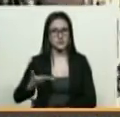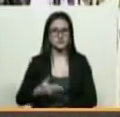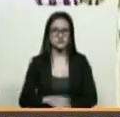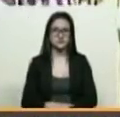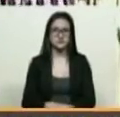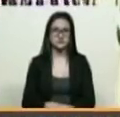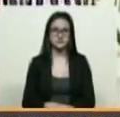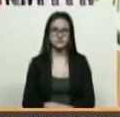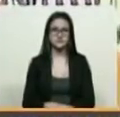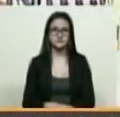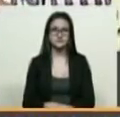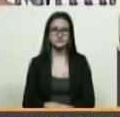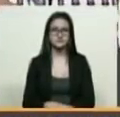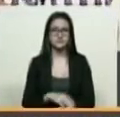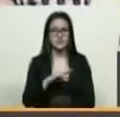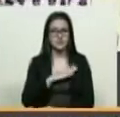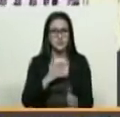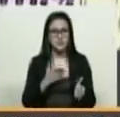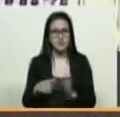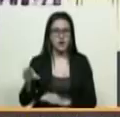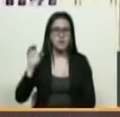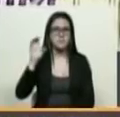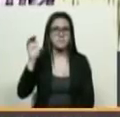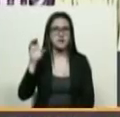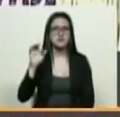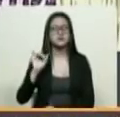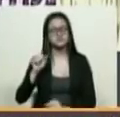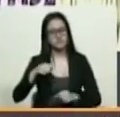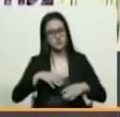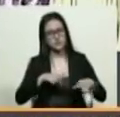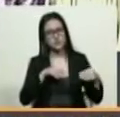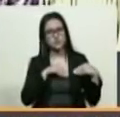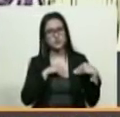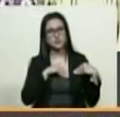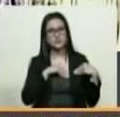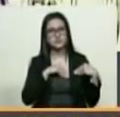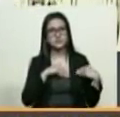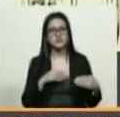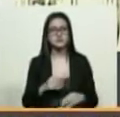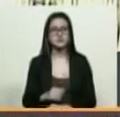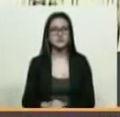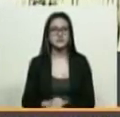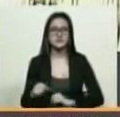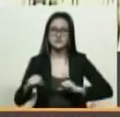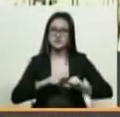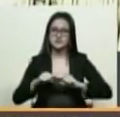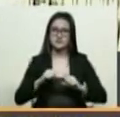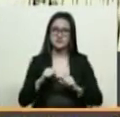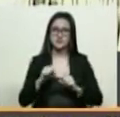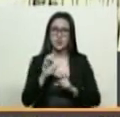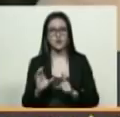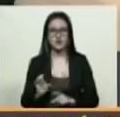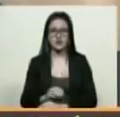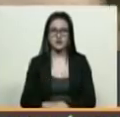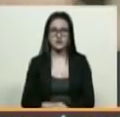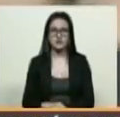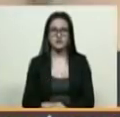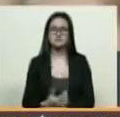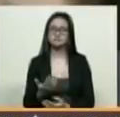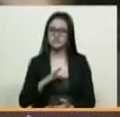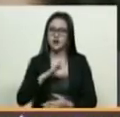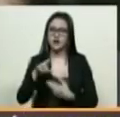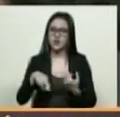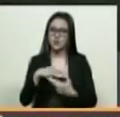allá del propio Plan de la Patria, las asumimos como parte de una gestión cultural que tiene que a la